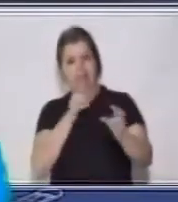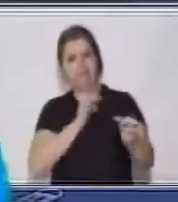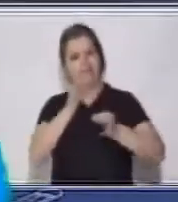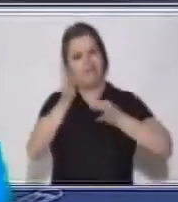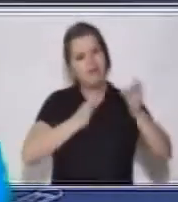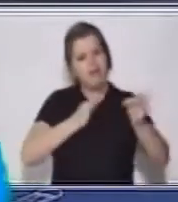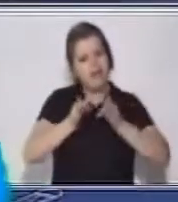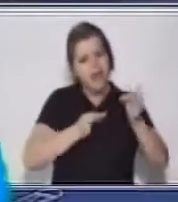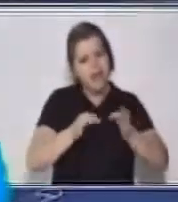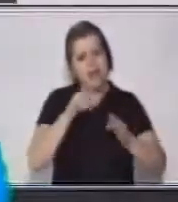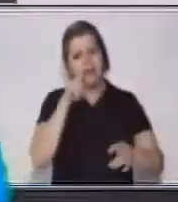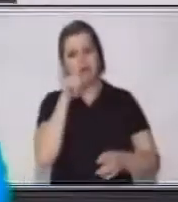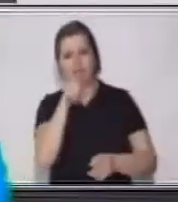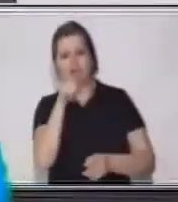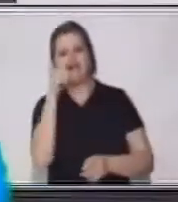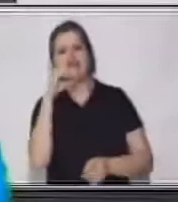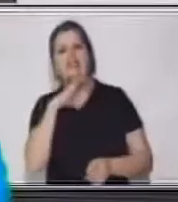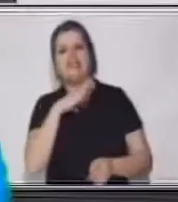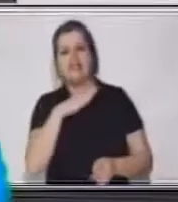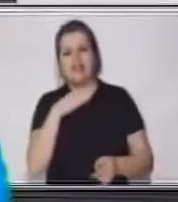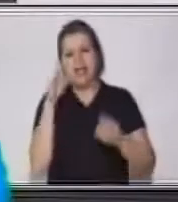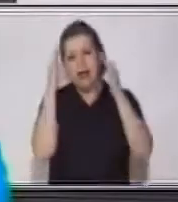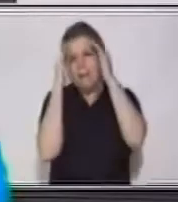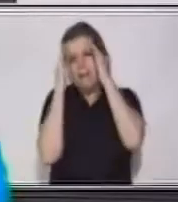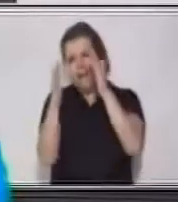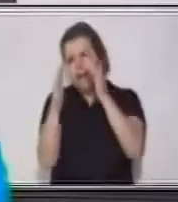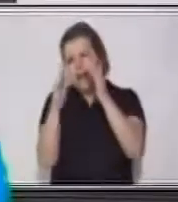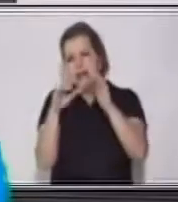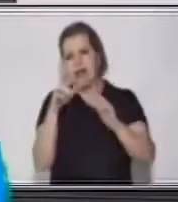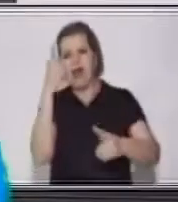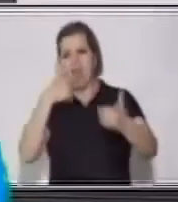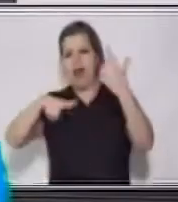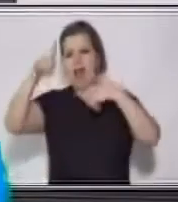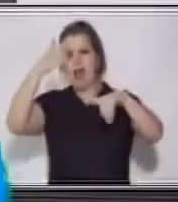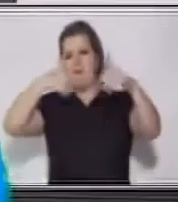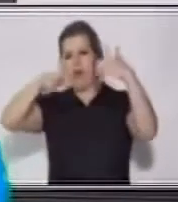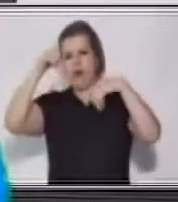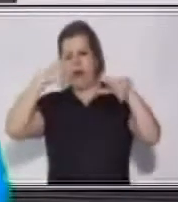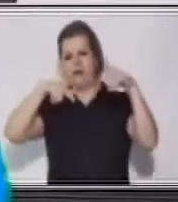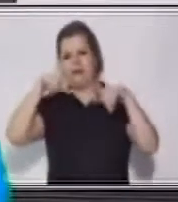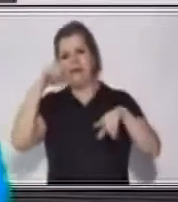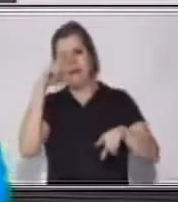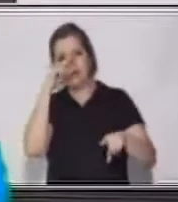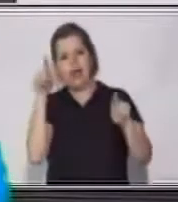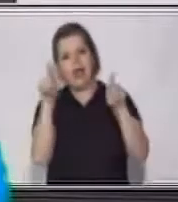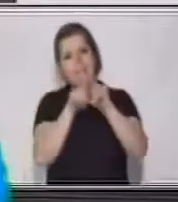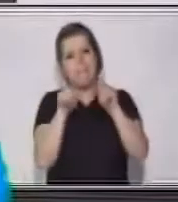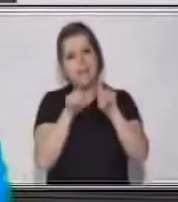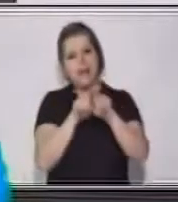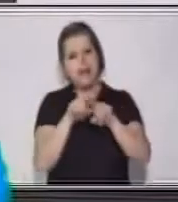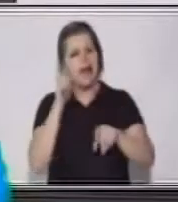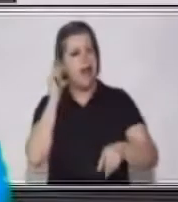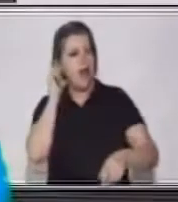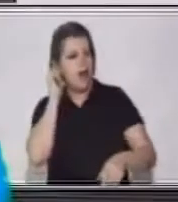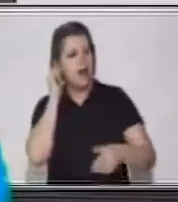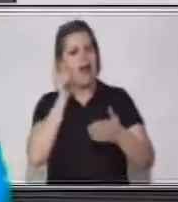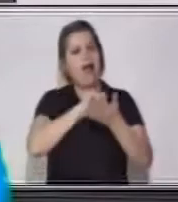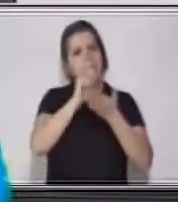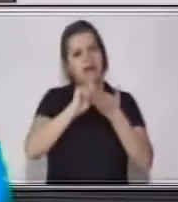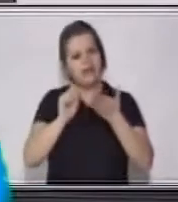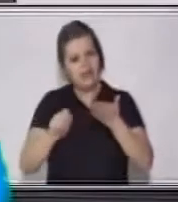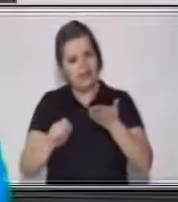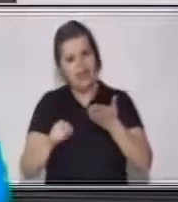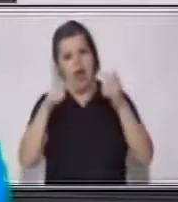nosotros identifiquemos parte que es de la lingüística, pero también va a ser parte de la gramática. Entonces, ahorita vamos a realizar